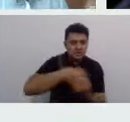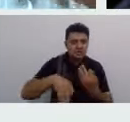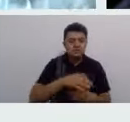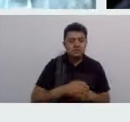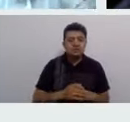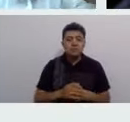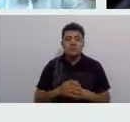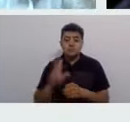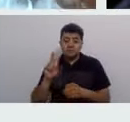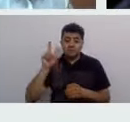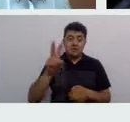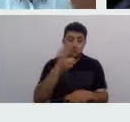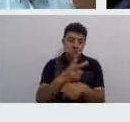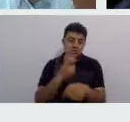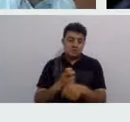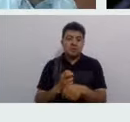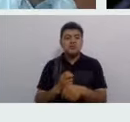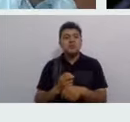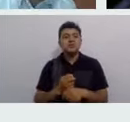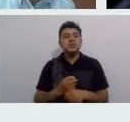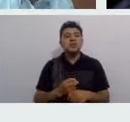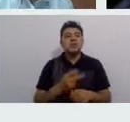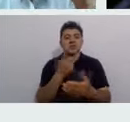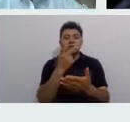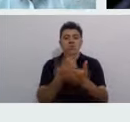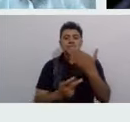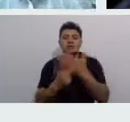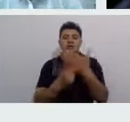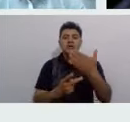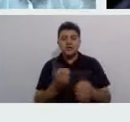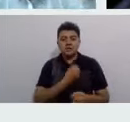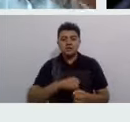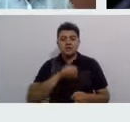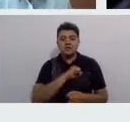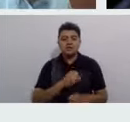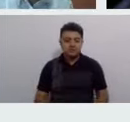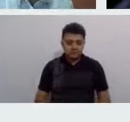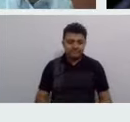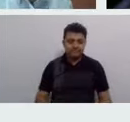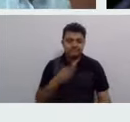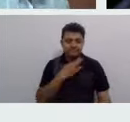campaña de salud. Gracias a todas y todos. Feliz tarde. Muchas gracias. Buena tarde. Muchas gracias, doctor.